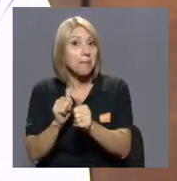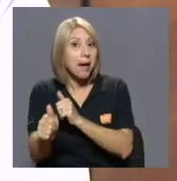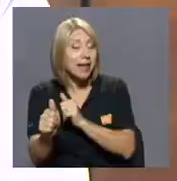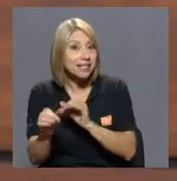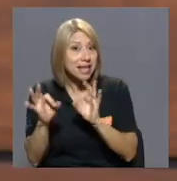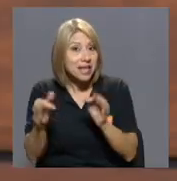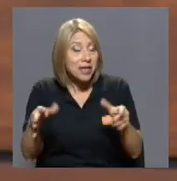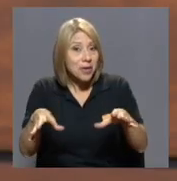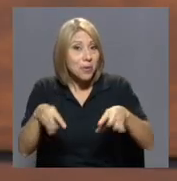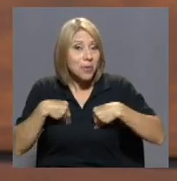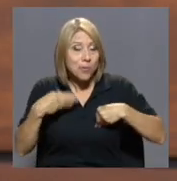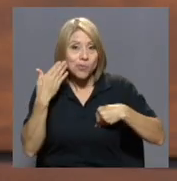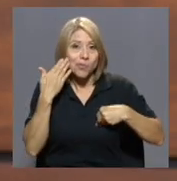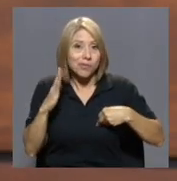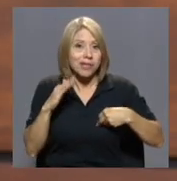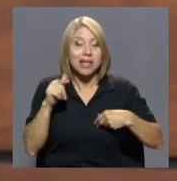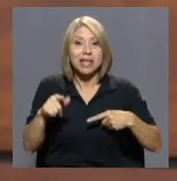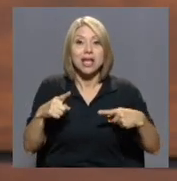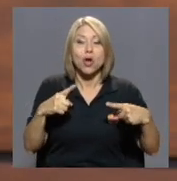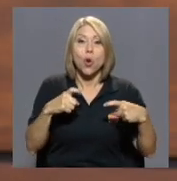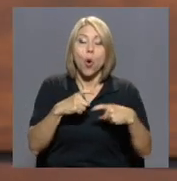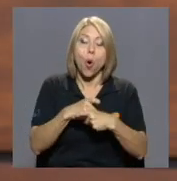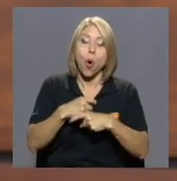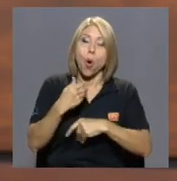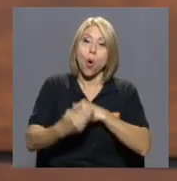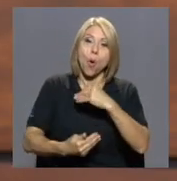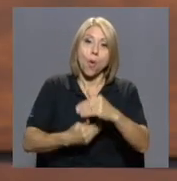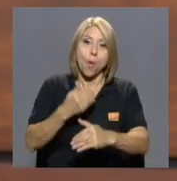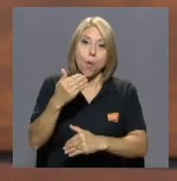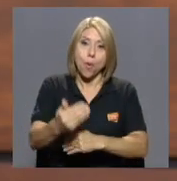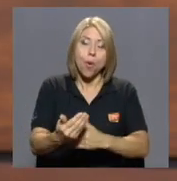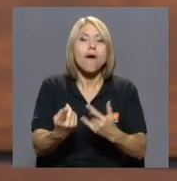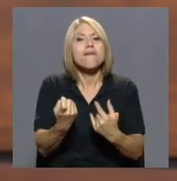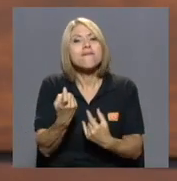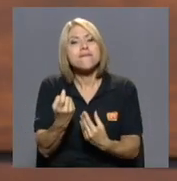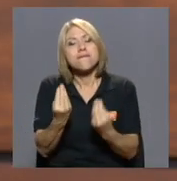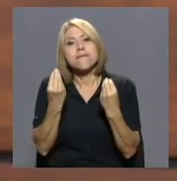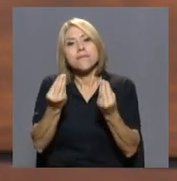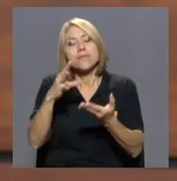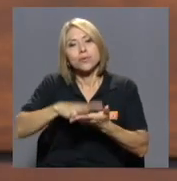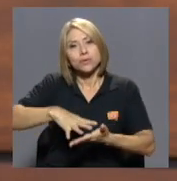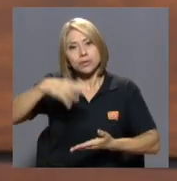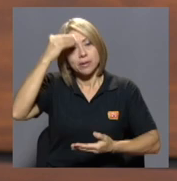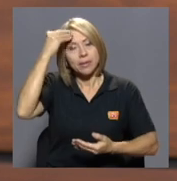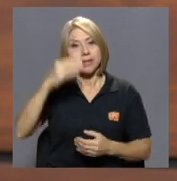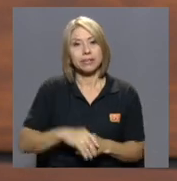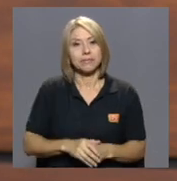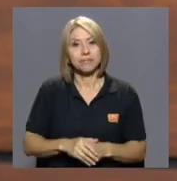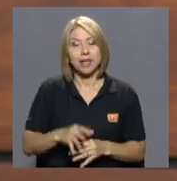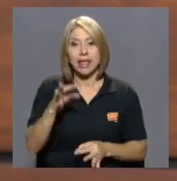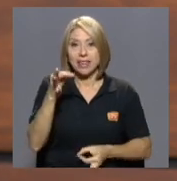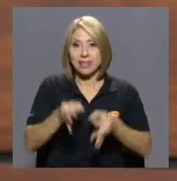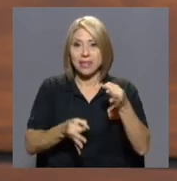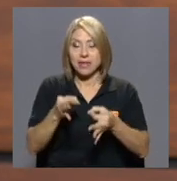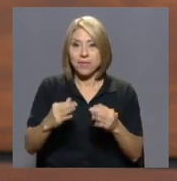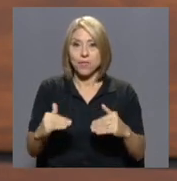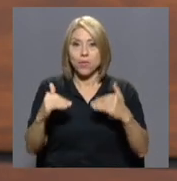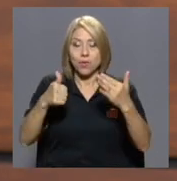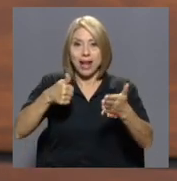proceso complicado, tenemos muchísimo que aprender, el tribunal tiene que